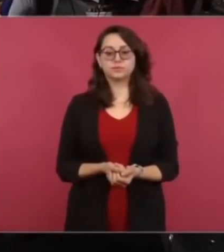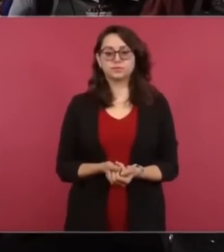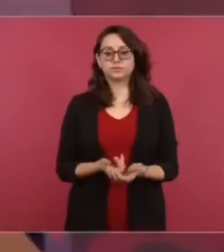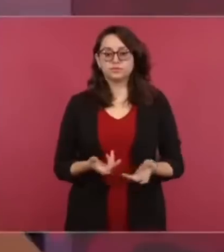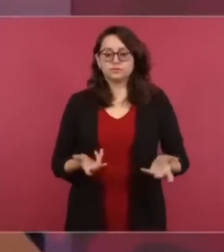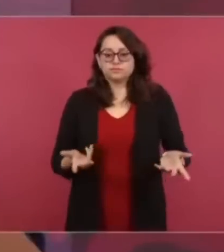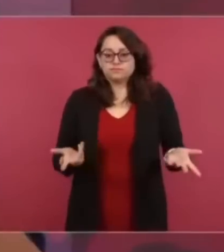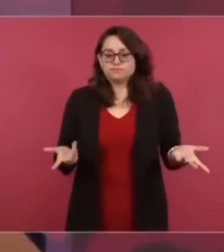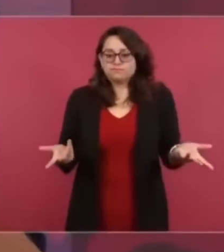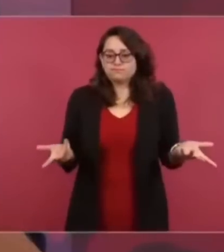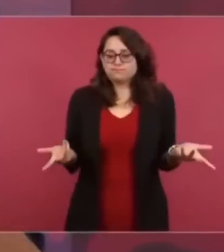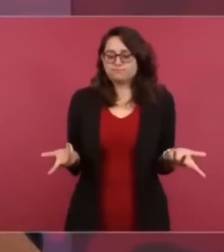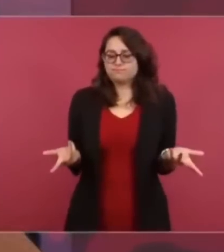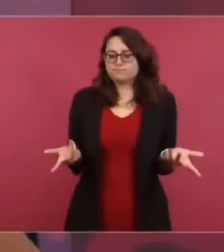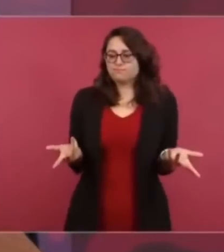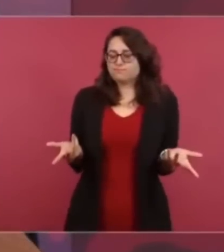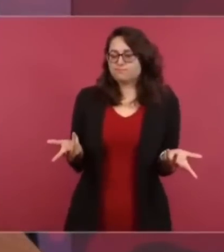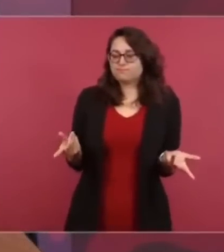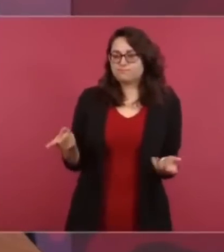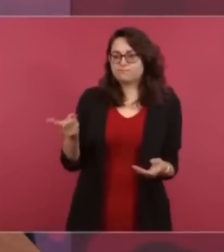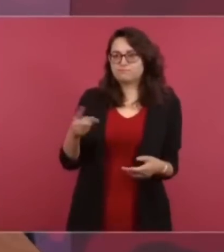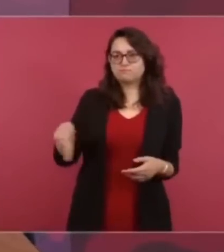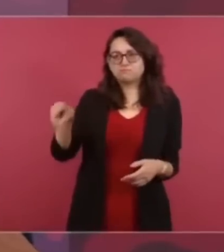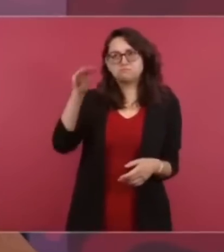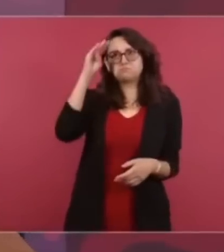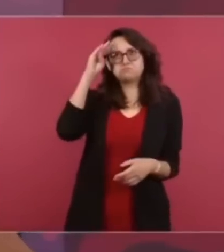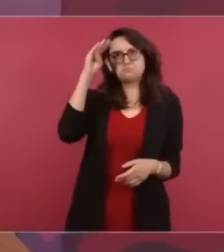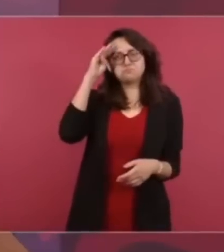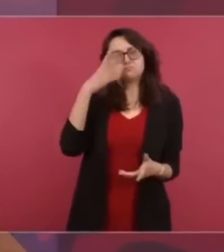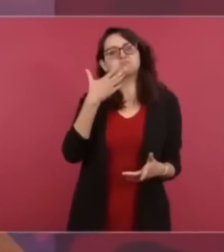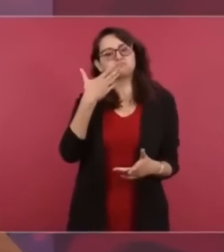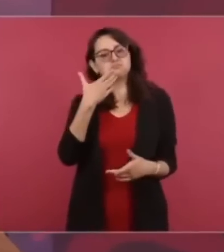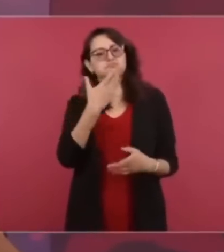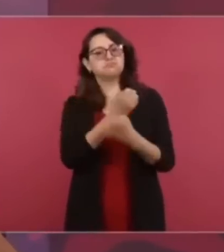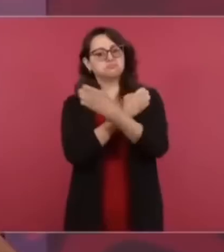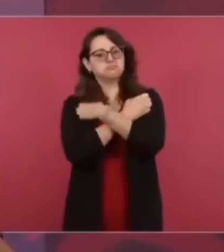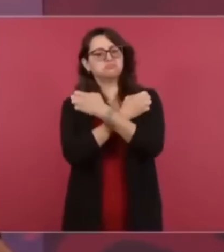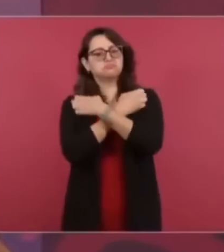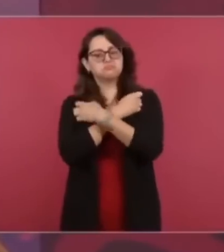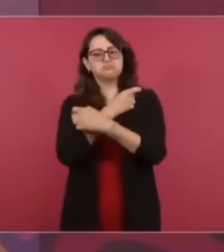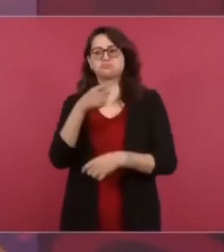Pues eso, muchos dicen, qué bueno, ¿no?,